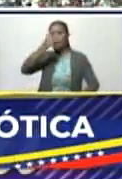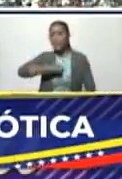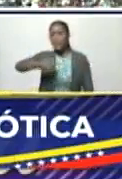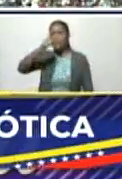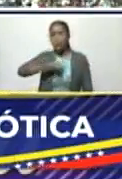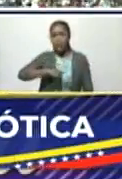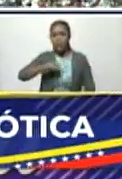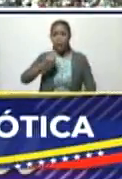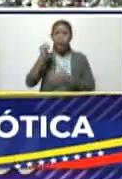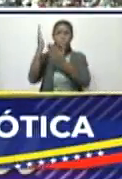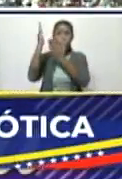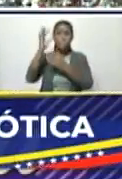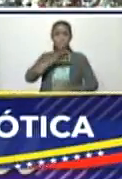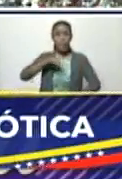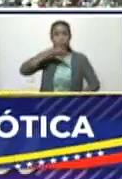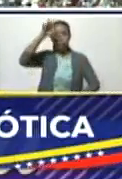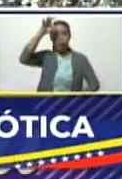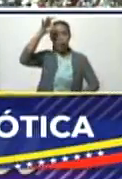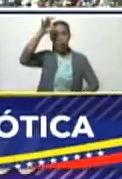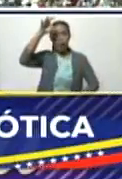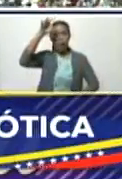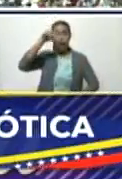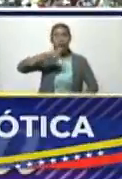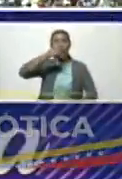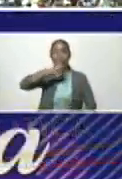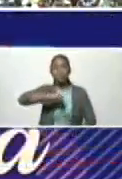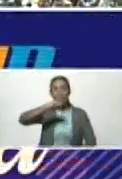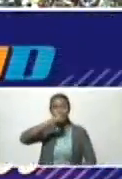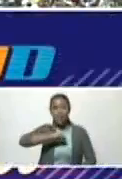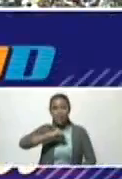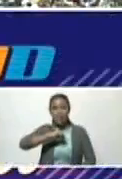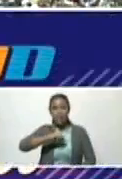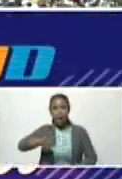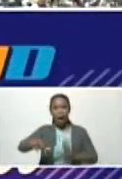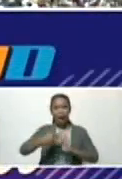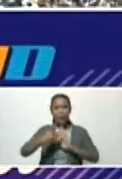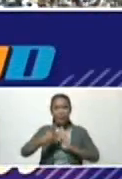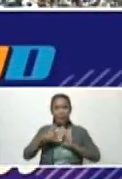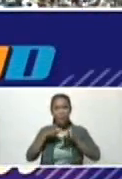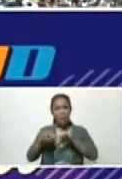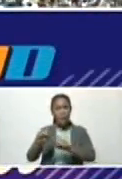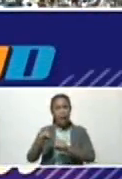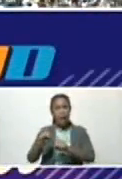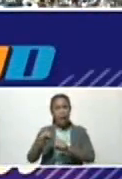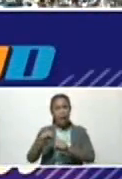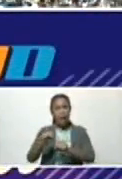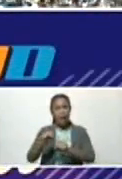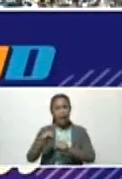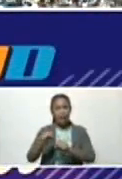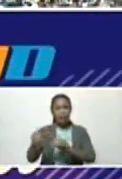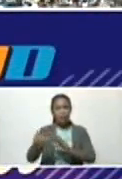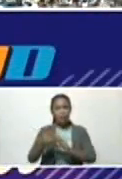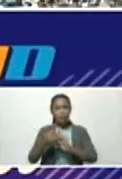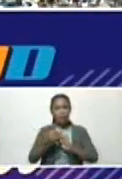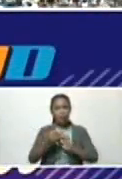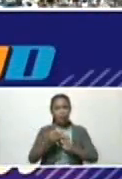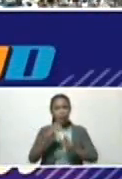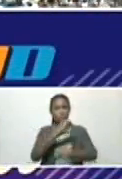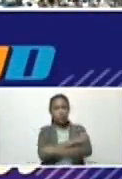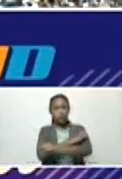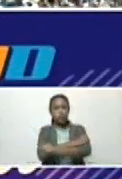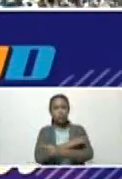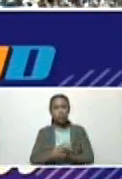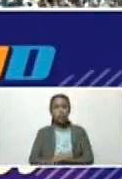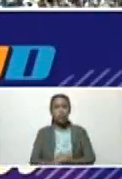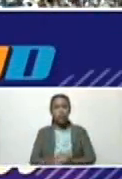resistencia espiritual, a la resistencia antiimperialista y antioligárquica. Los